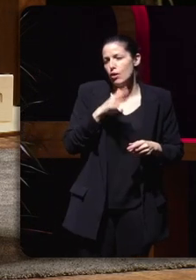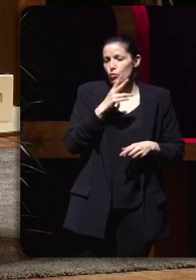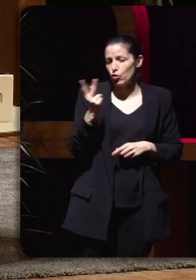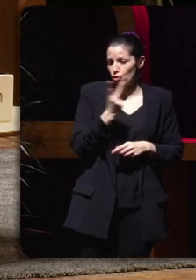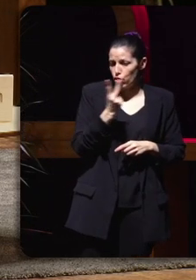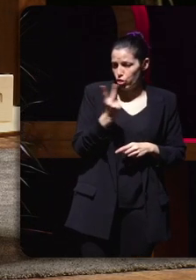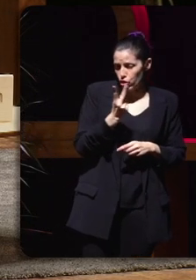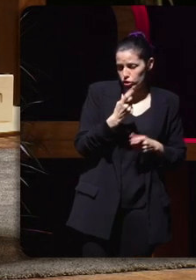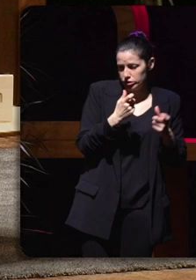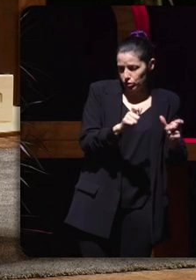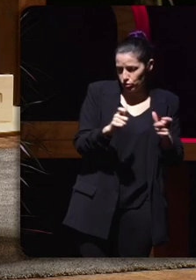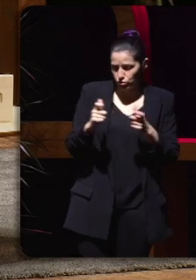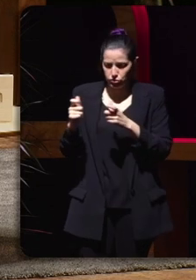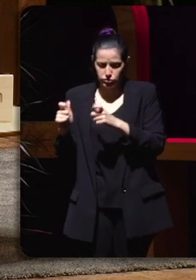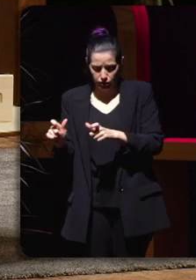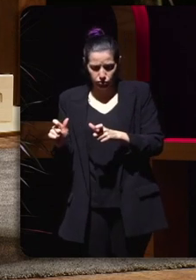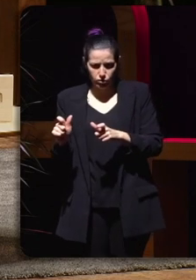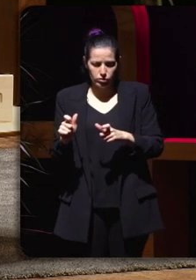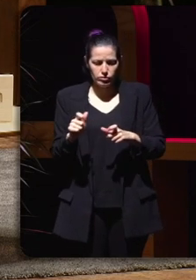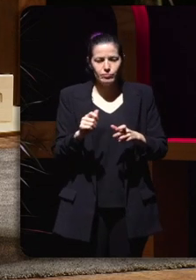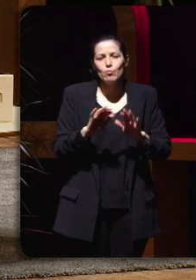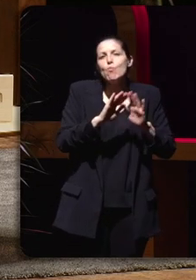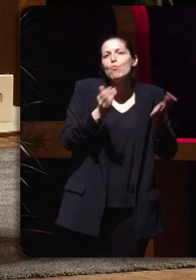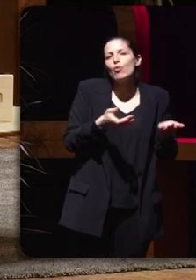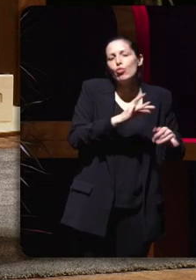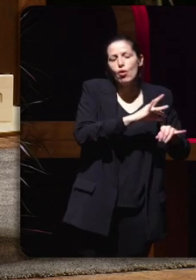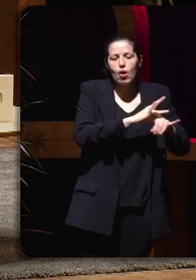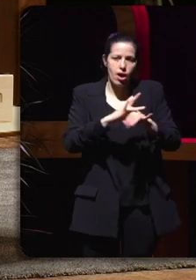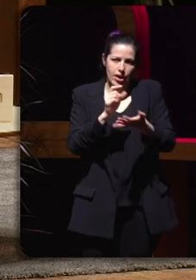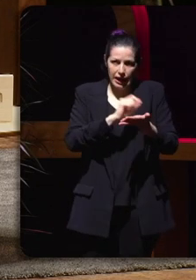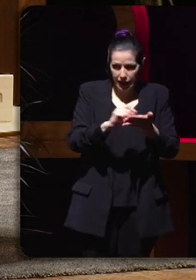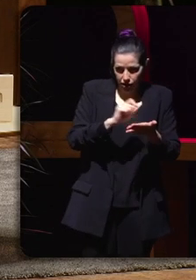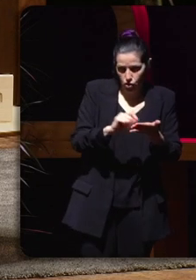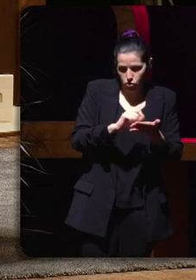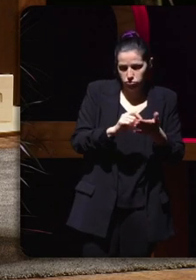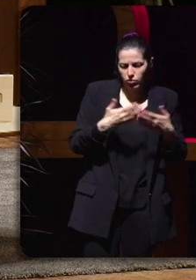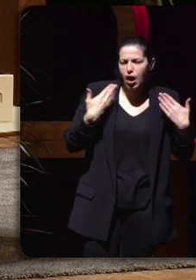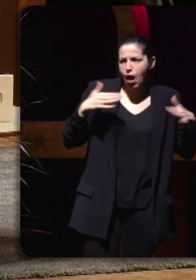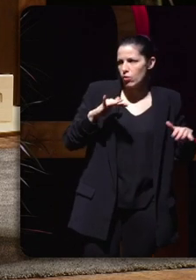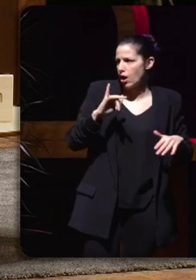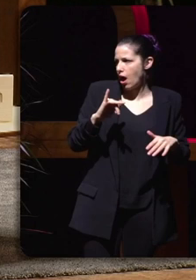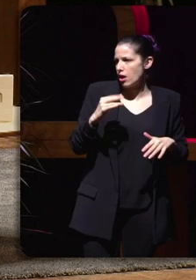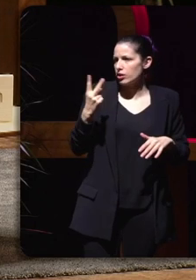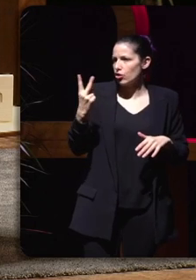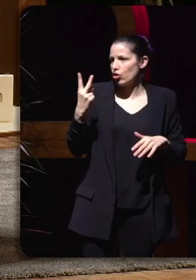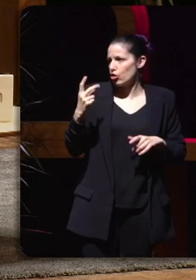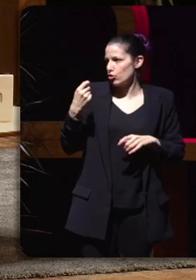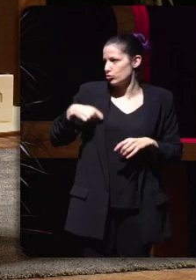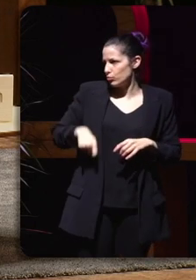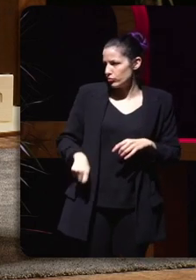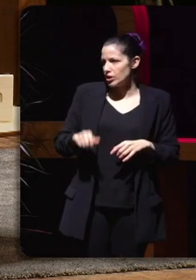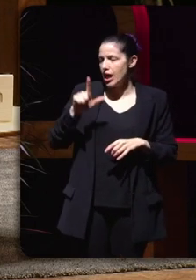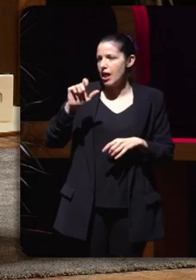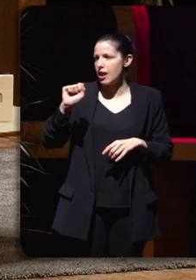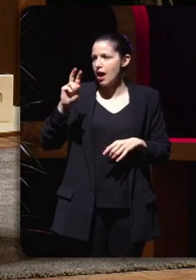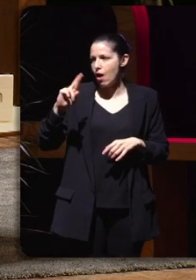yo creo que en el mundo del guión a pesar de que hoy estamos aquí dos guionistas que está Laura